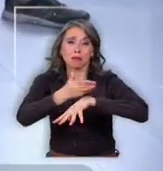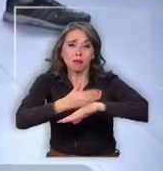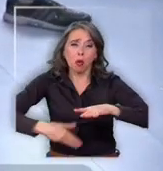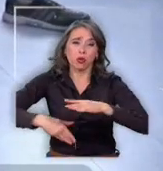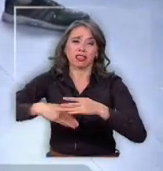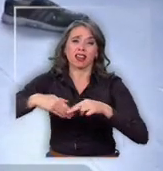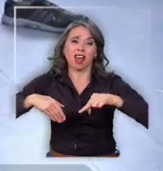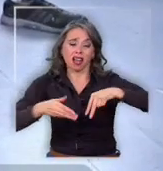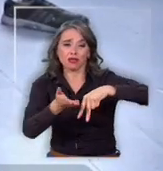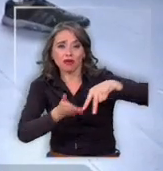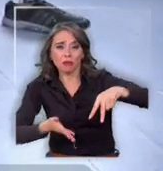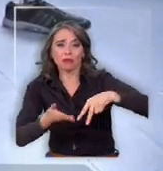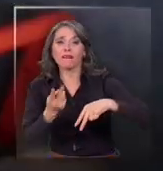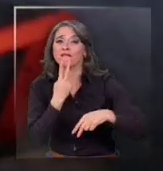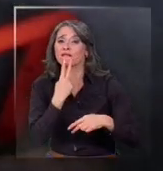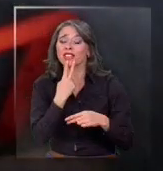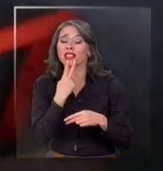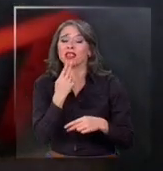visto afectada su vida.